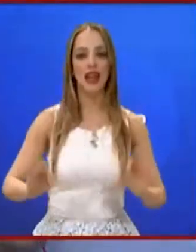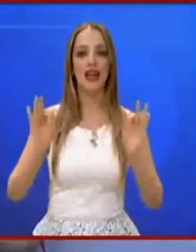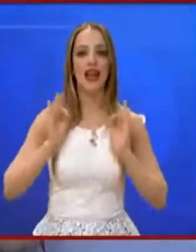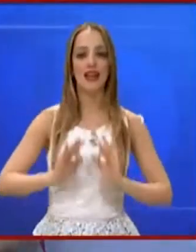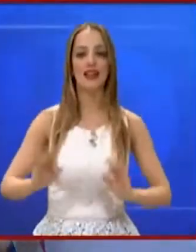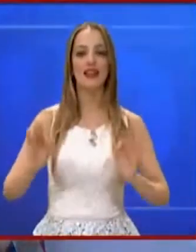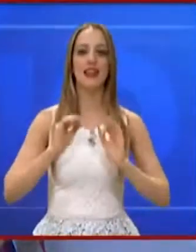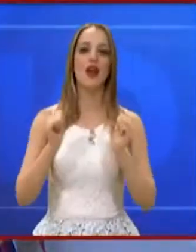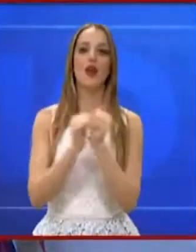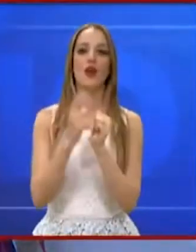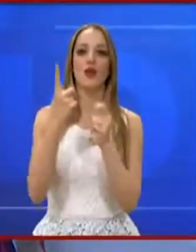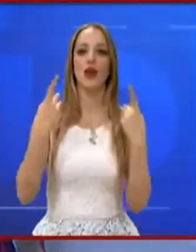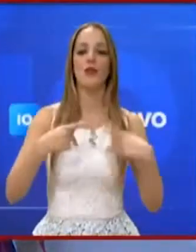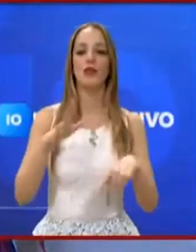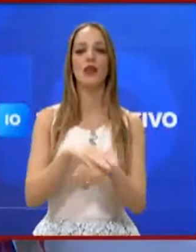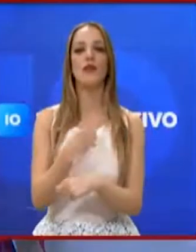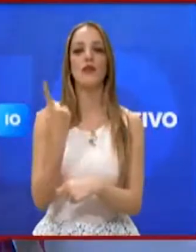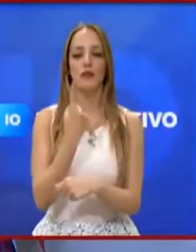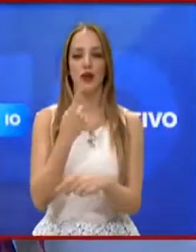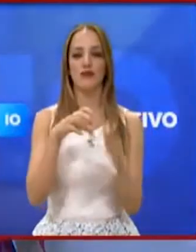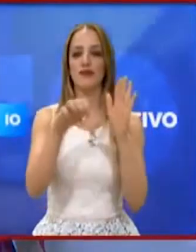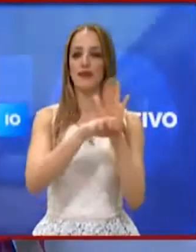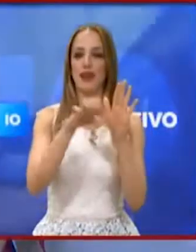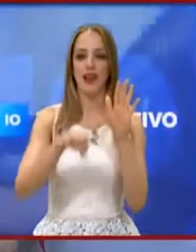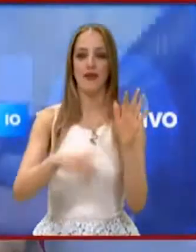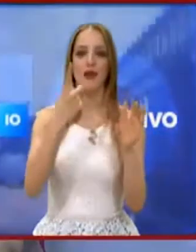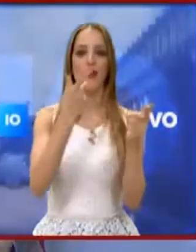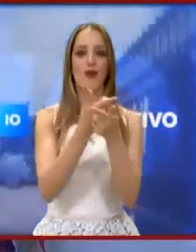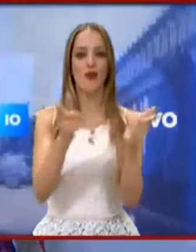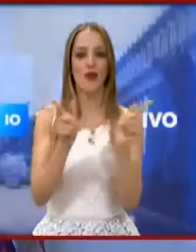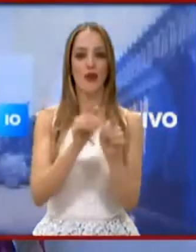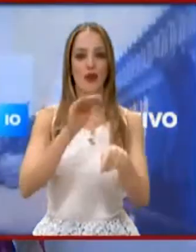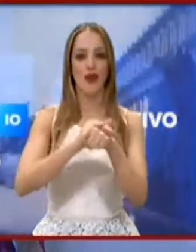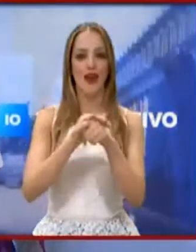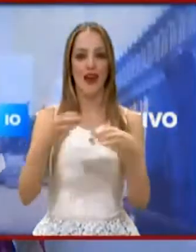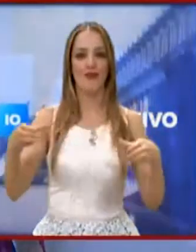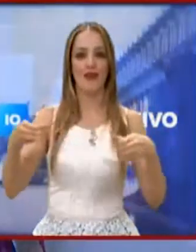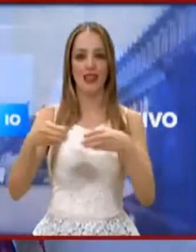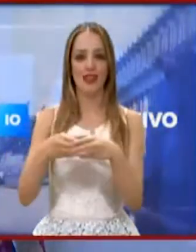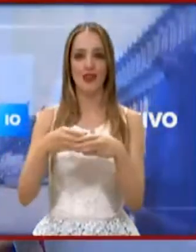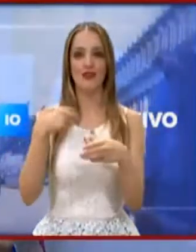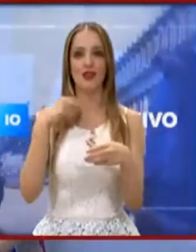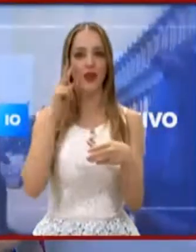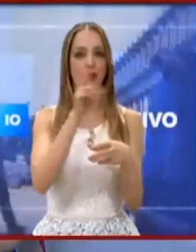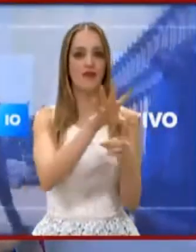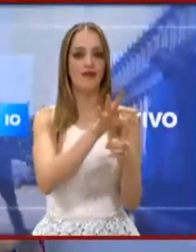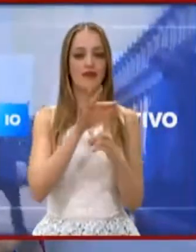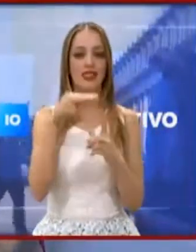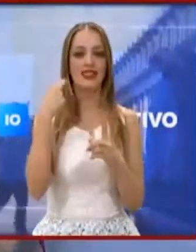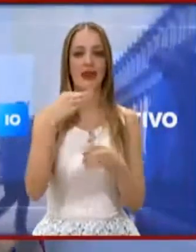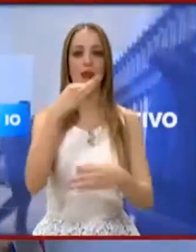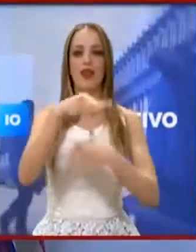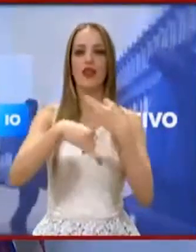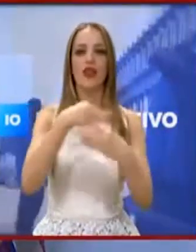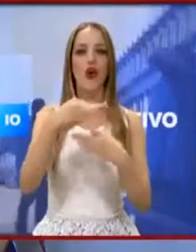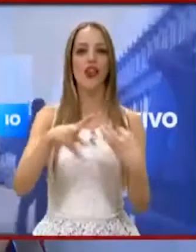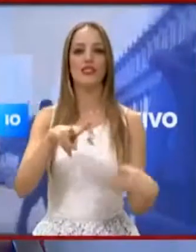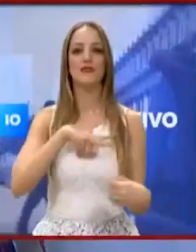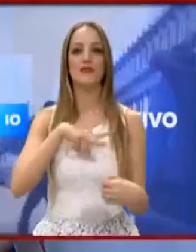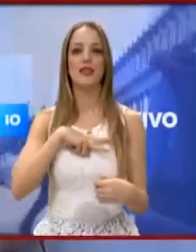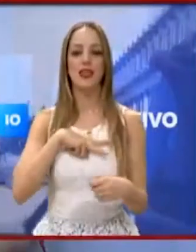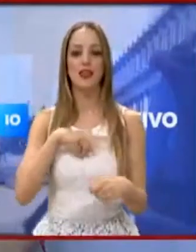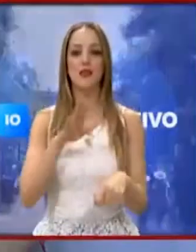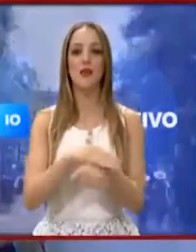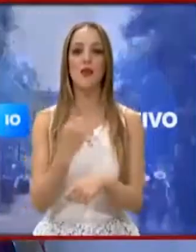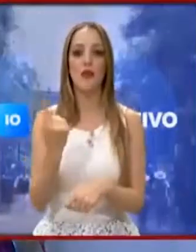ilusionamos con una persona? Como por ejemplo en un grupo de amigos que tengo, hay uno que le decimos el todas mías, porque